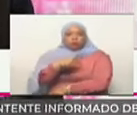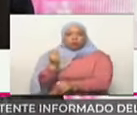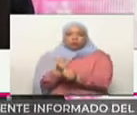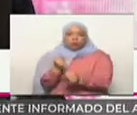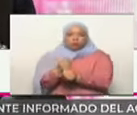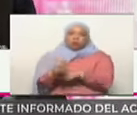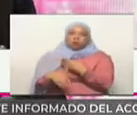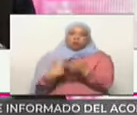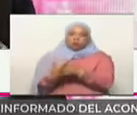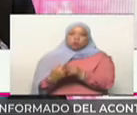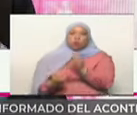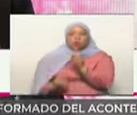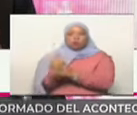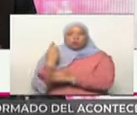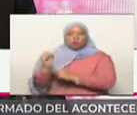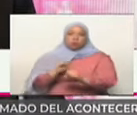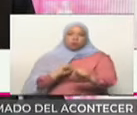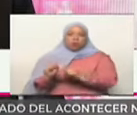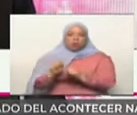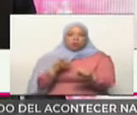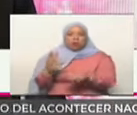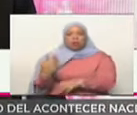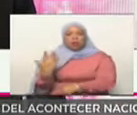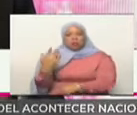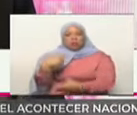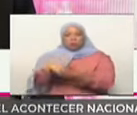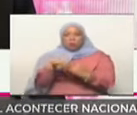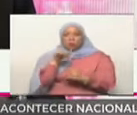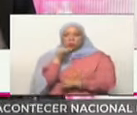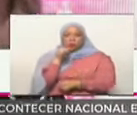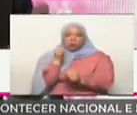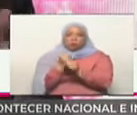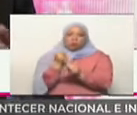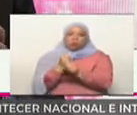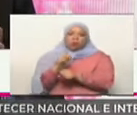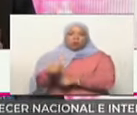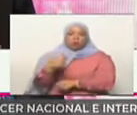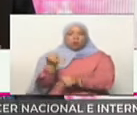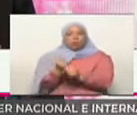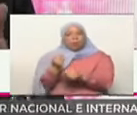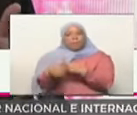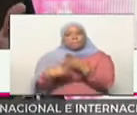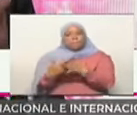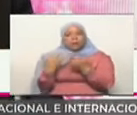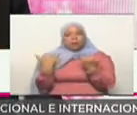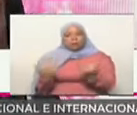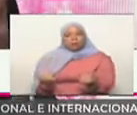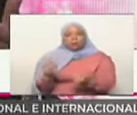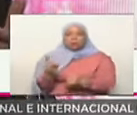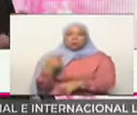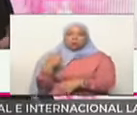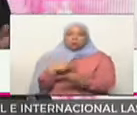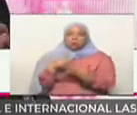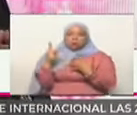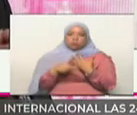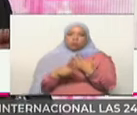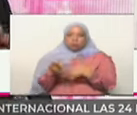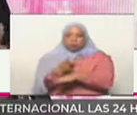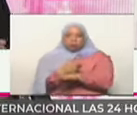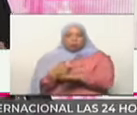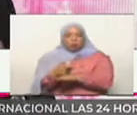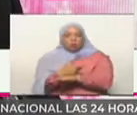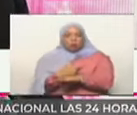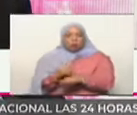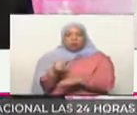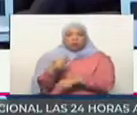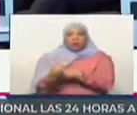diseñando la fundación del movimiento Quinta República, de lo que después fue el Polo Patriótico. Y en el primer programa de gobierno que